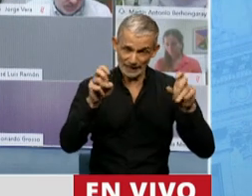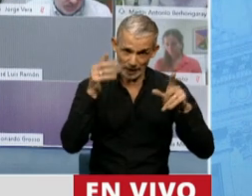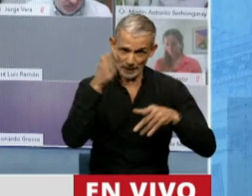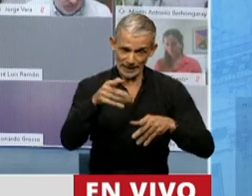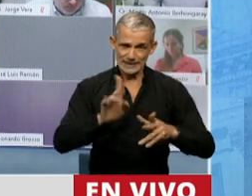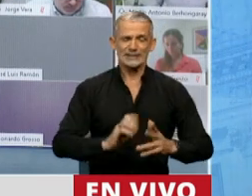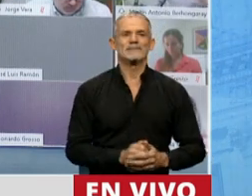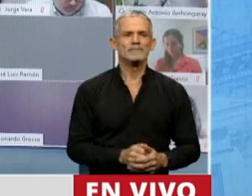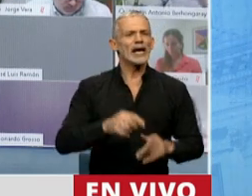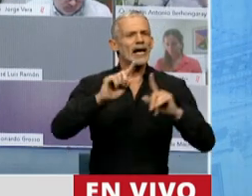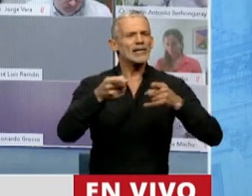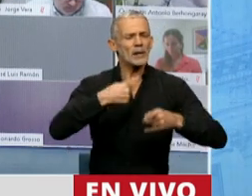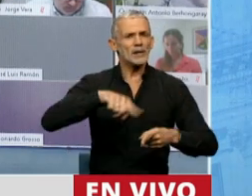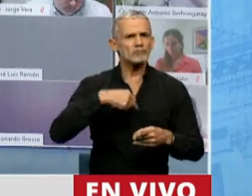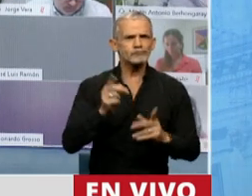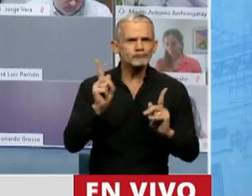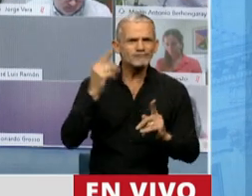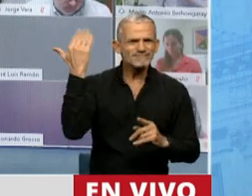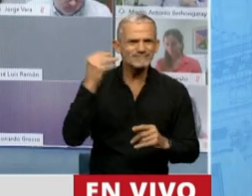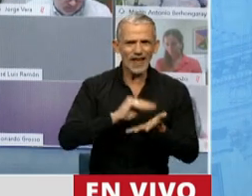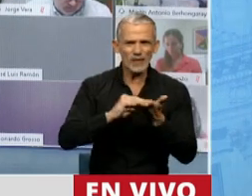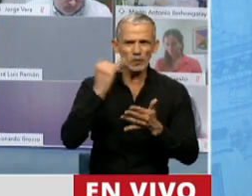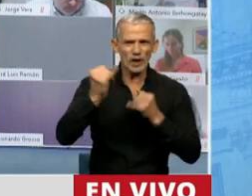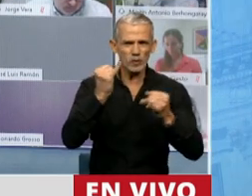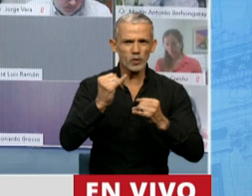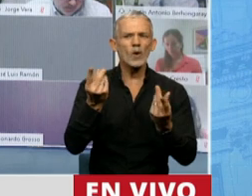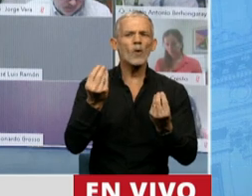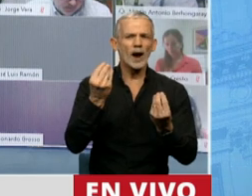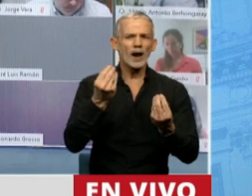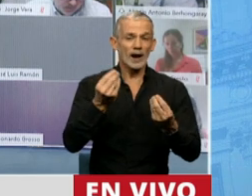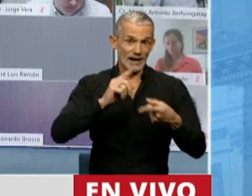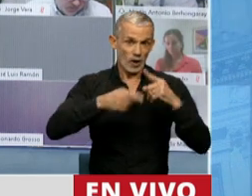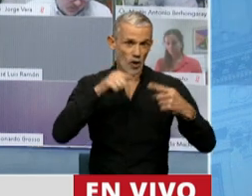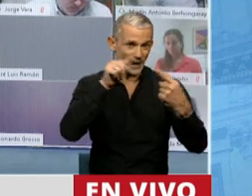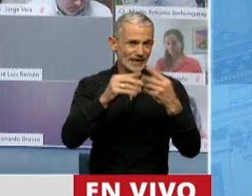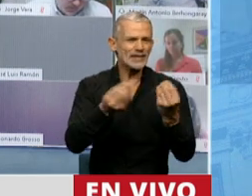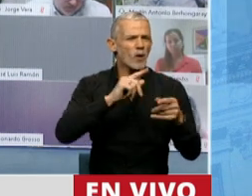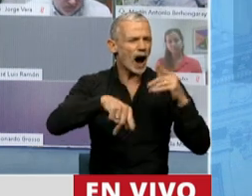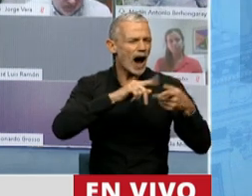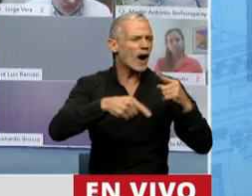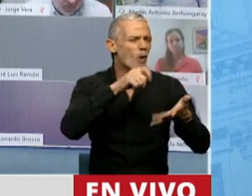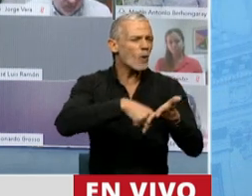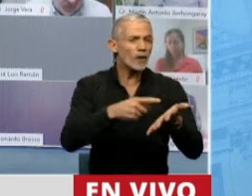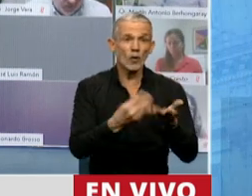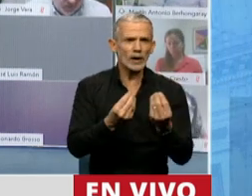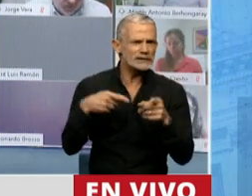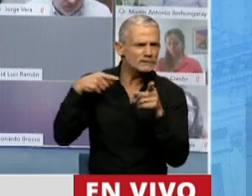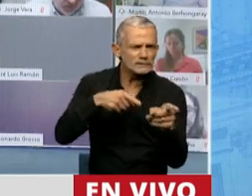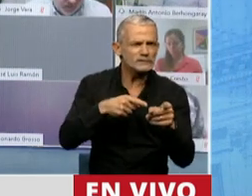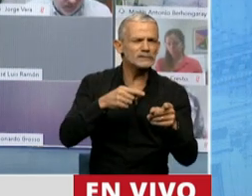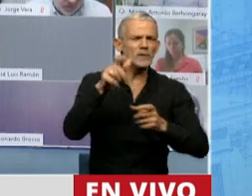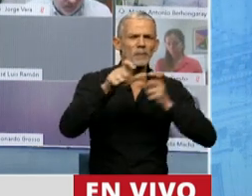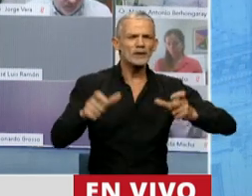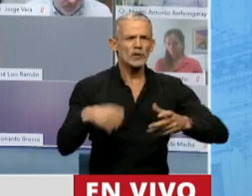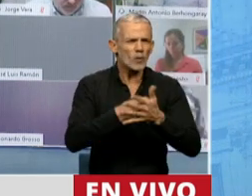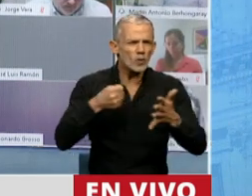hablando también como se ha dicho uno de los objetivos centrales de escazú es luchar contra la persecución que sufren Los